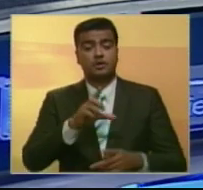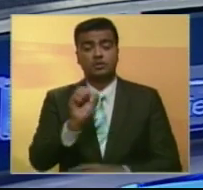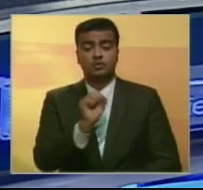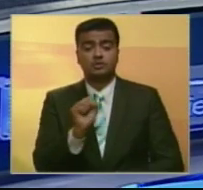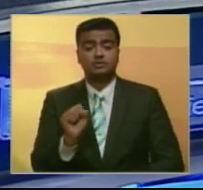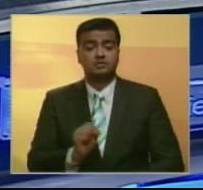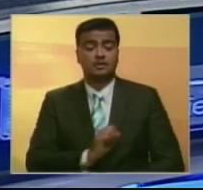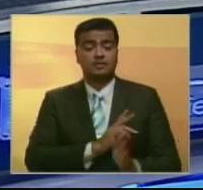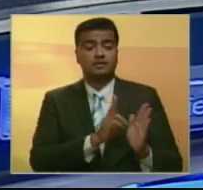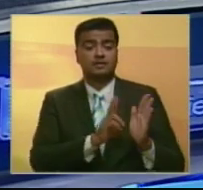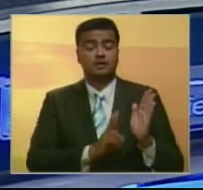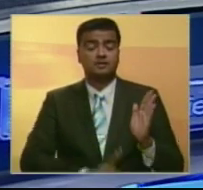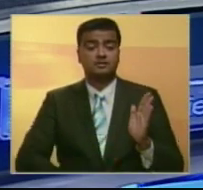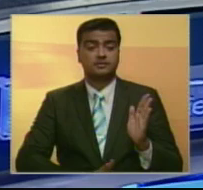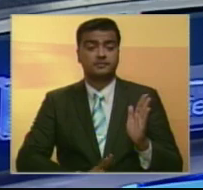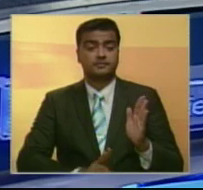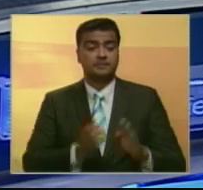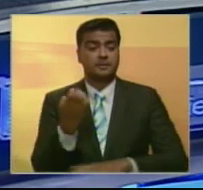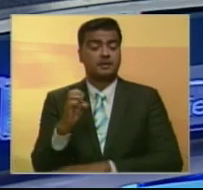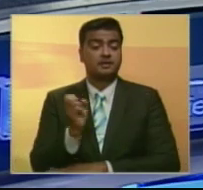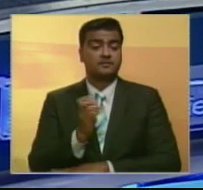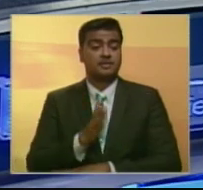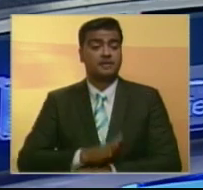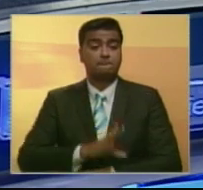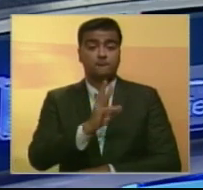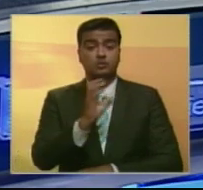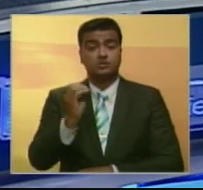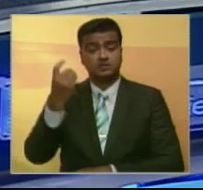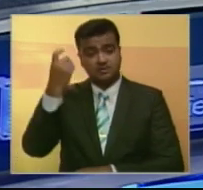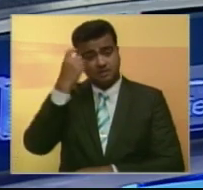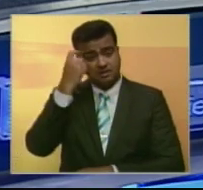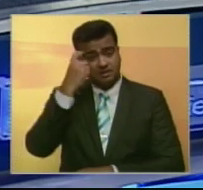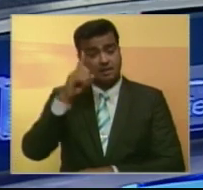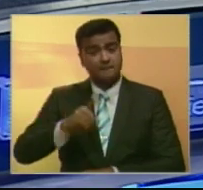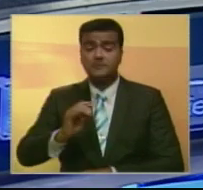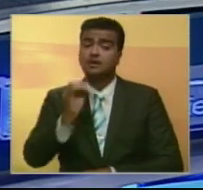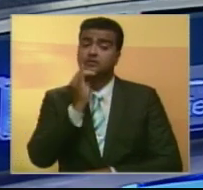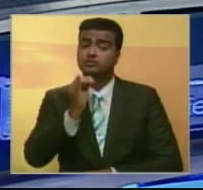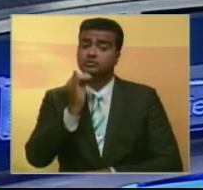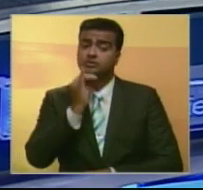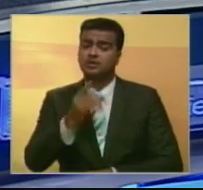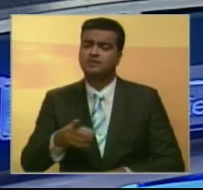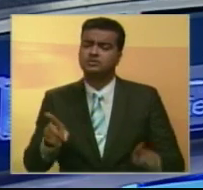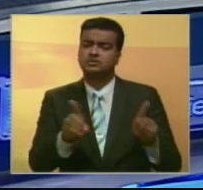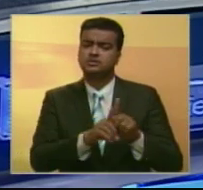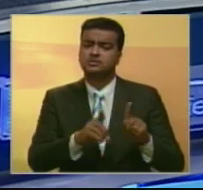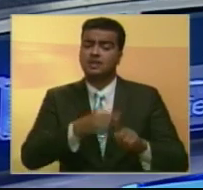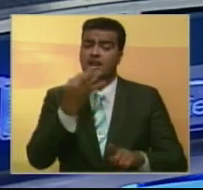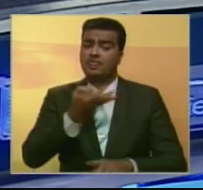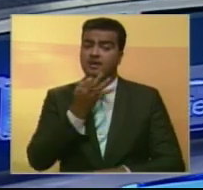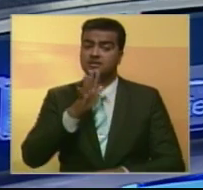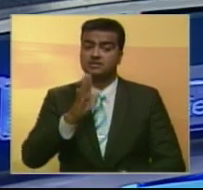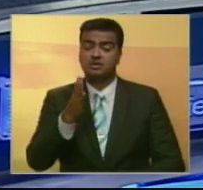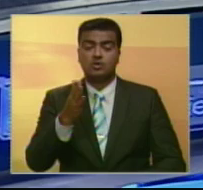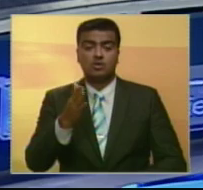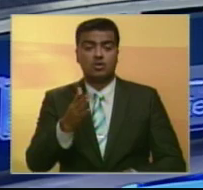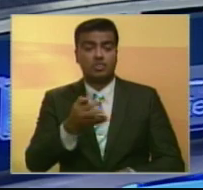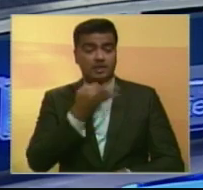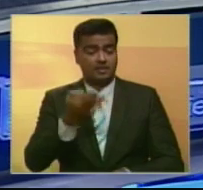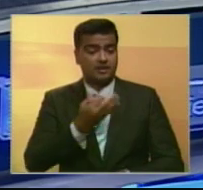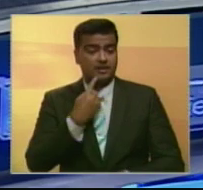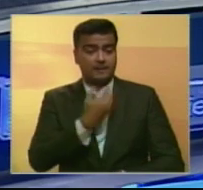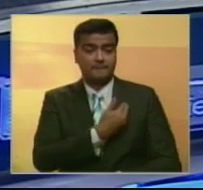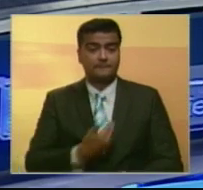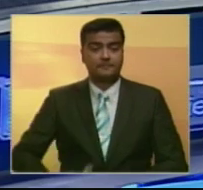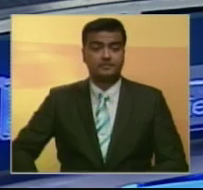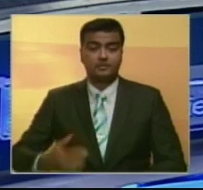del decreto de emergencia que estará vigente por 60 días. También anunciaba lo que va a suceder en horas de la tarde. A las 5 de la tarde está prevista que el presidente de